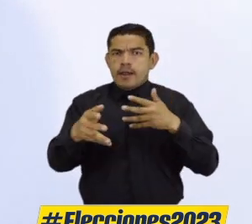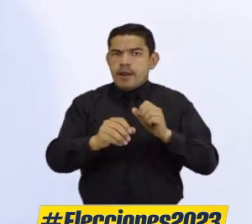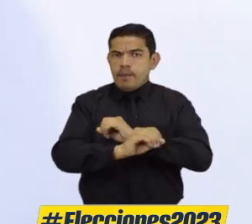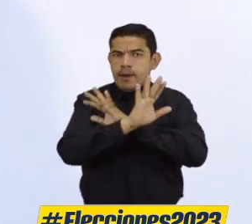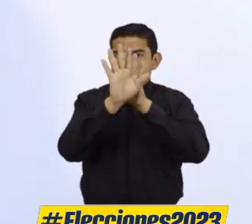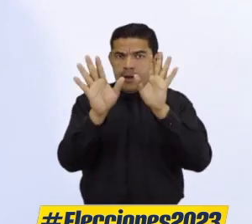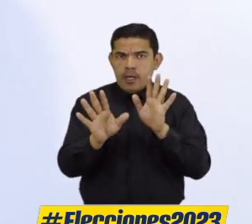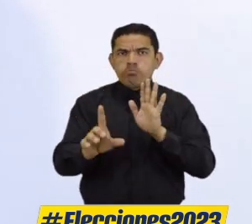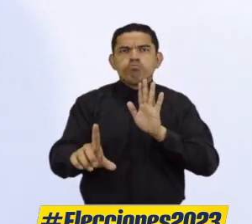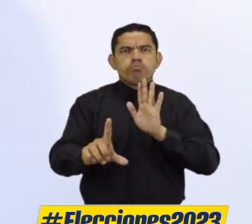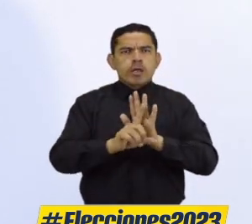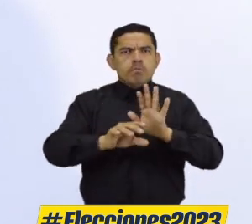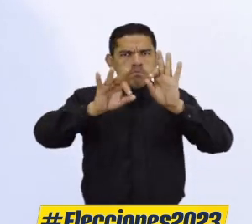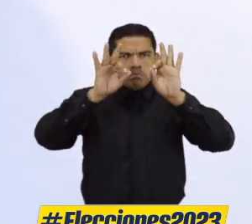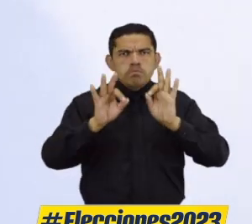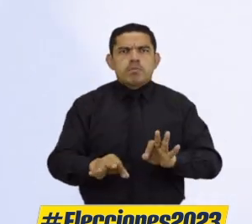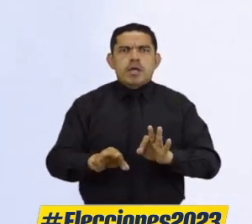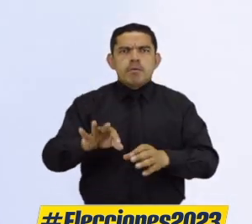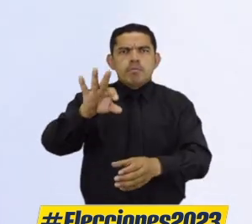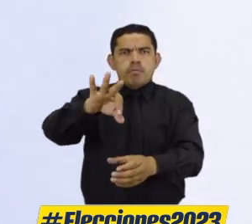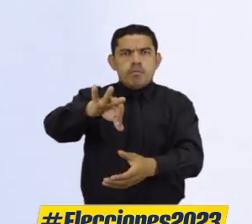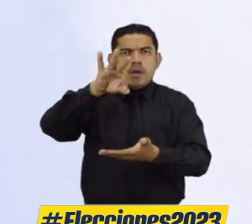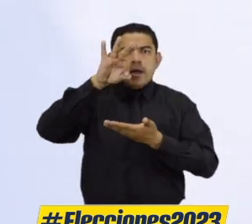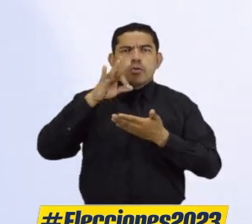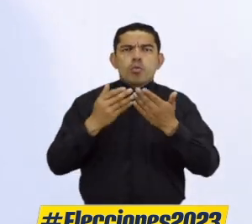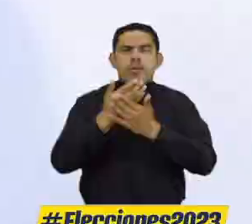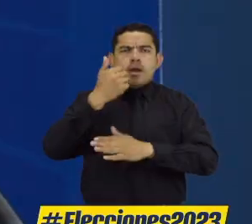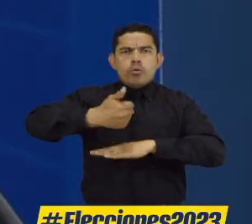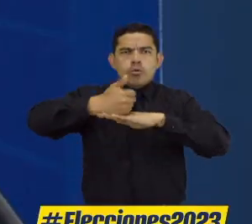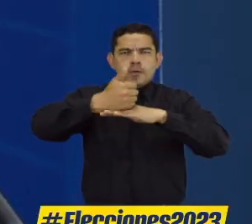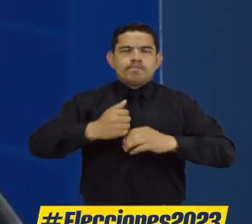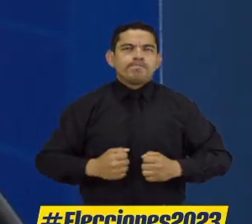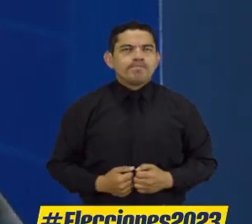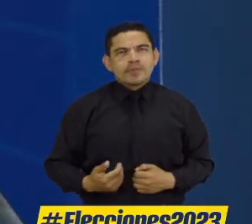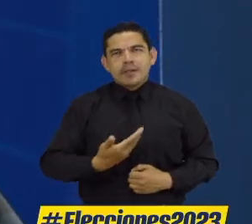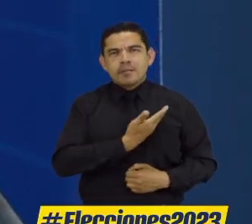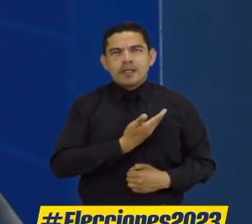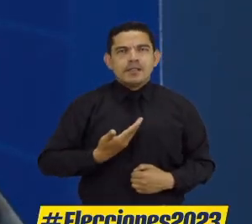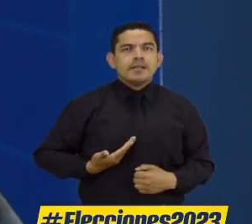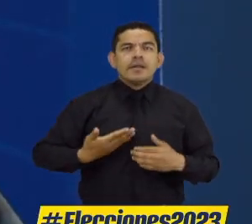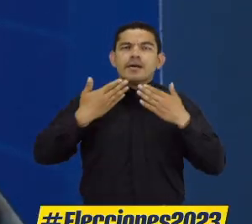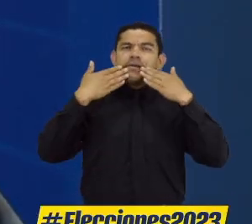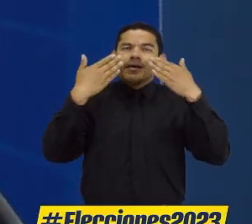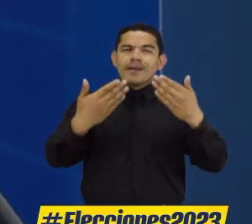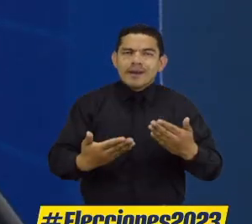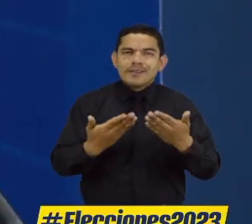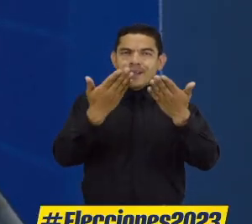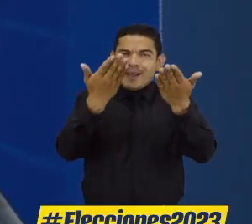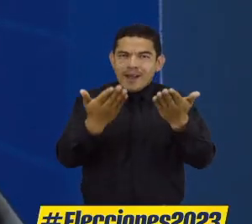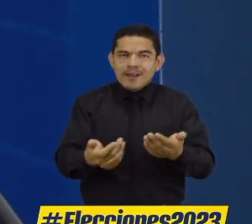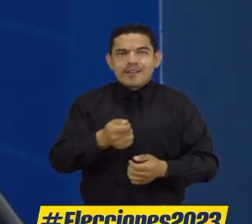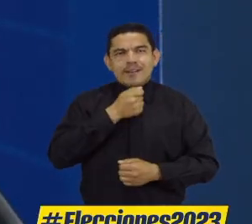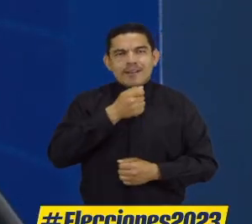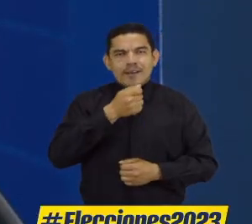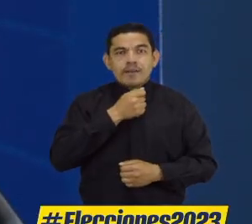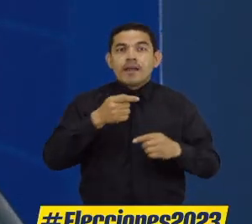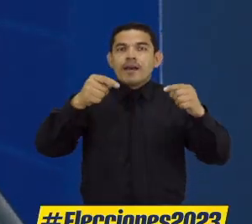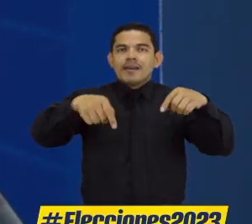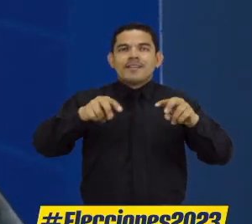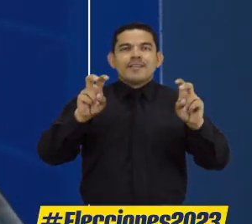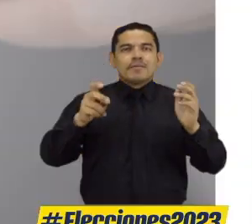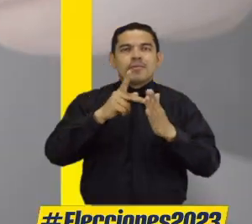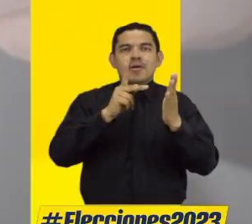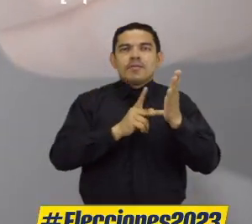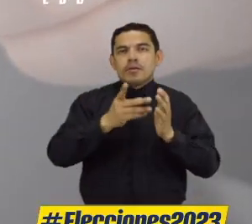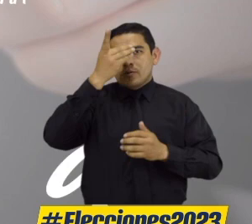transparencia y legitimidad en la elección de las futuras autoridades. Presidenta, gracias por acompañarnos a este espacio de entrevistas aquí en Tu Voto